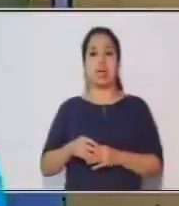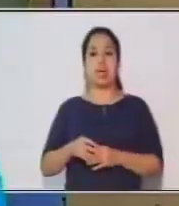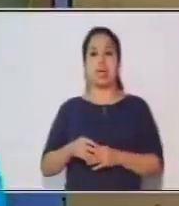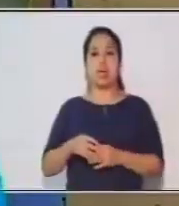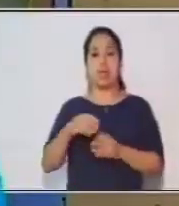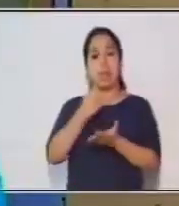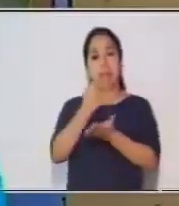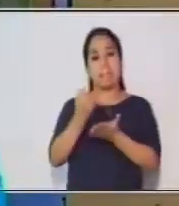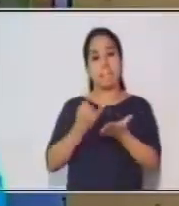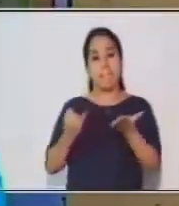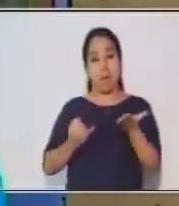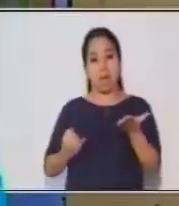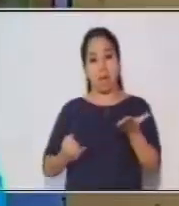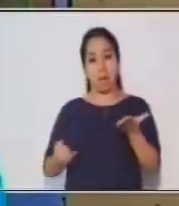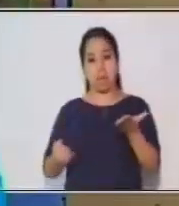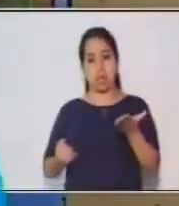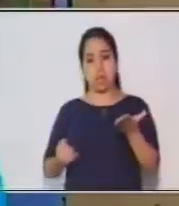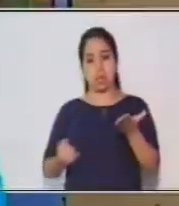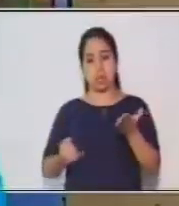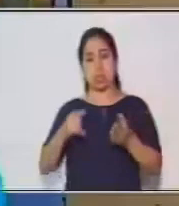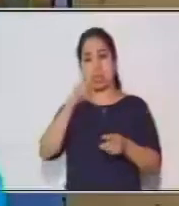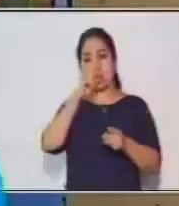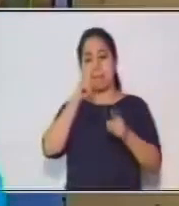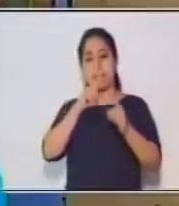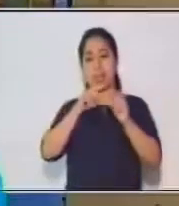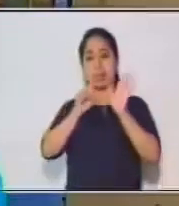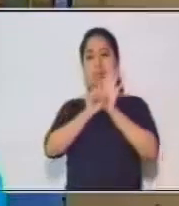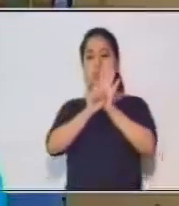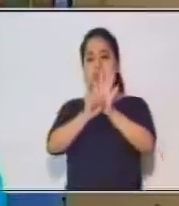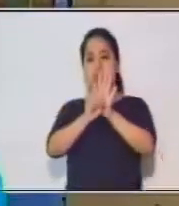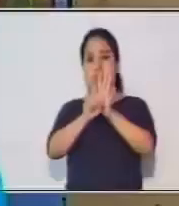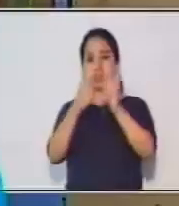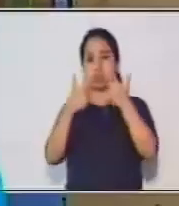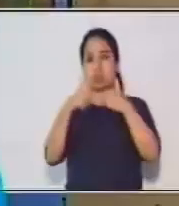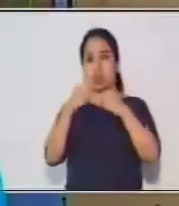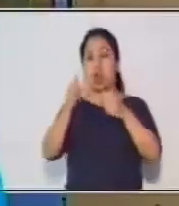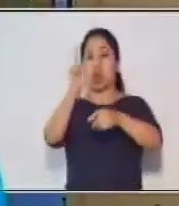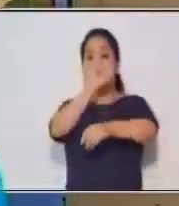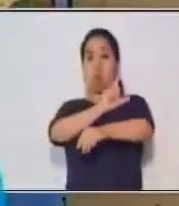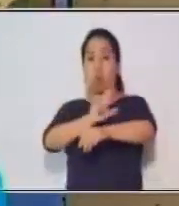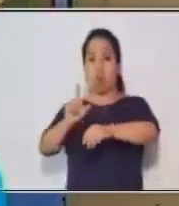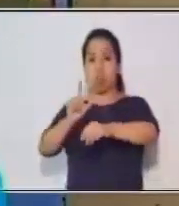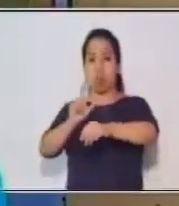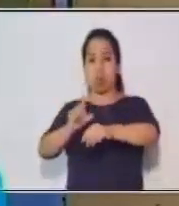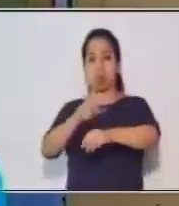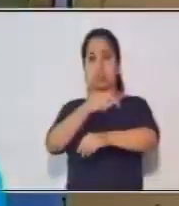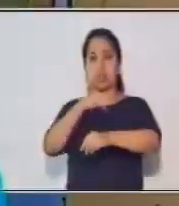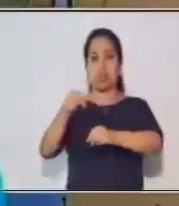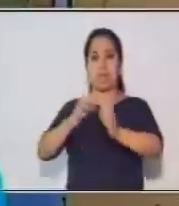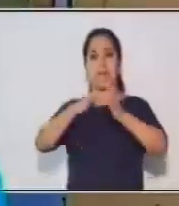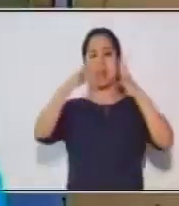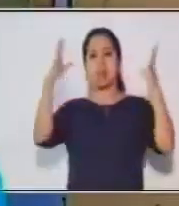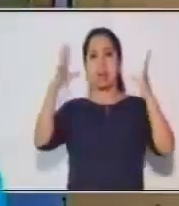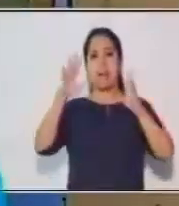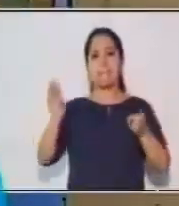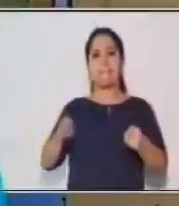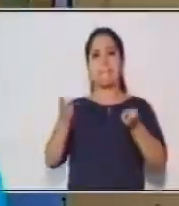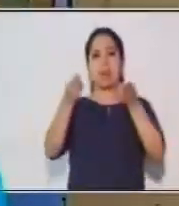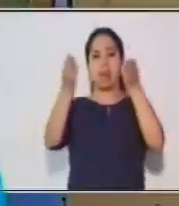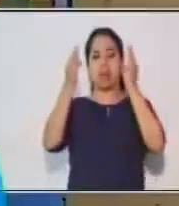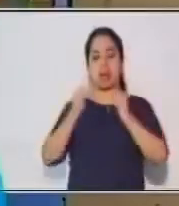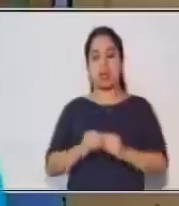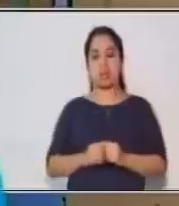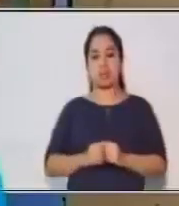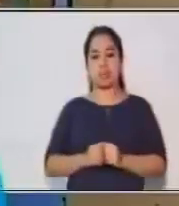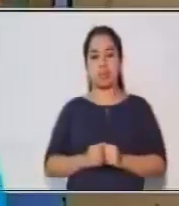lingüísticos. Este cuento se llama El Gran Milagro. Dice,